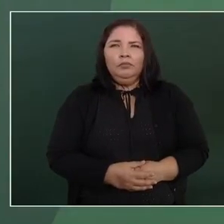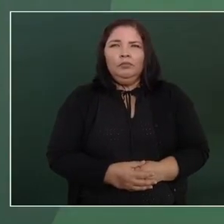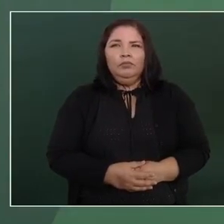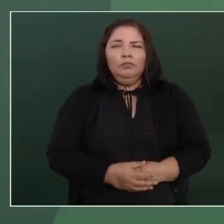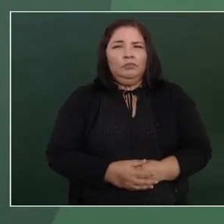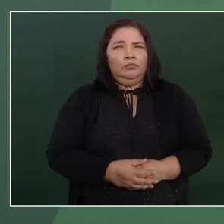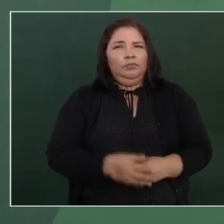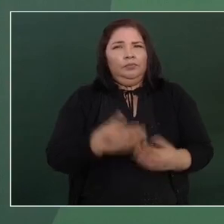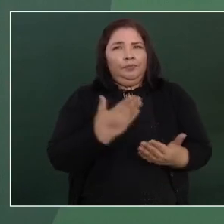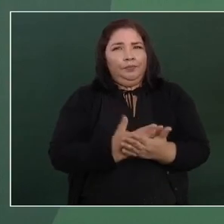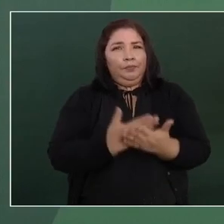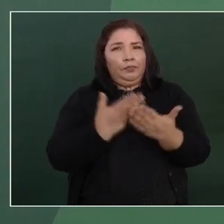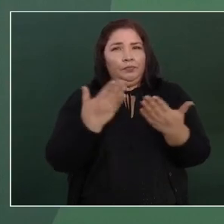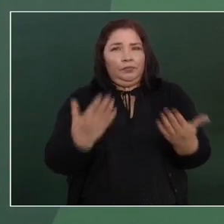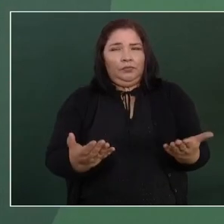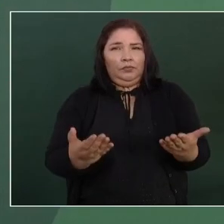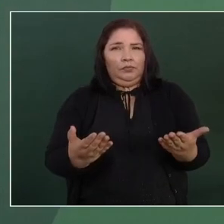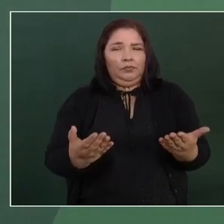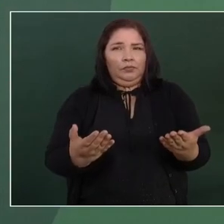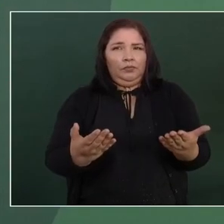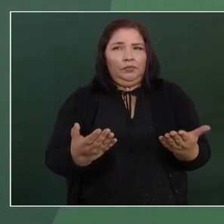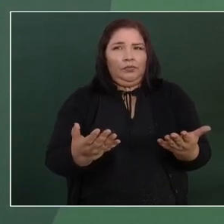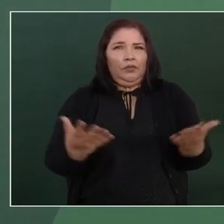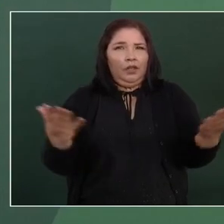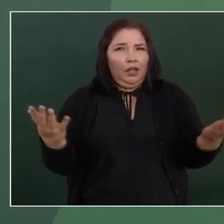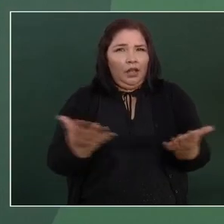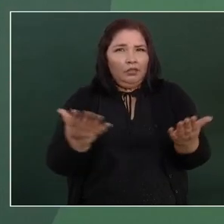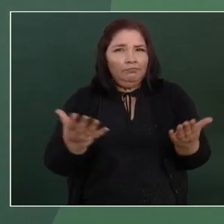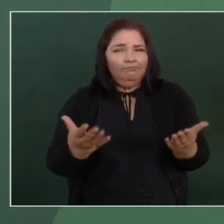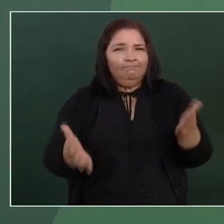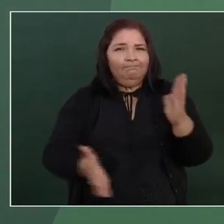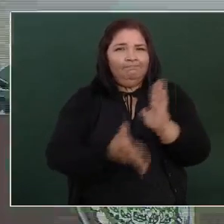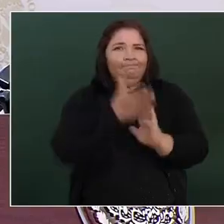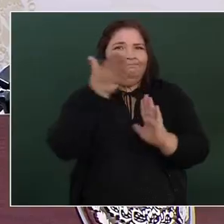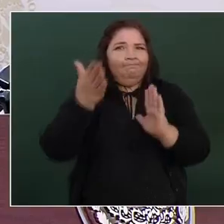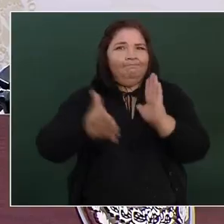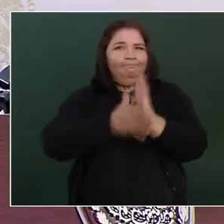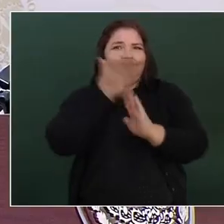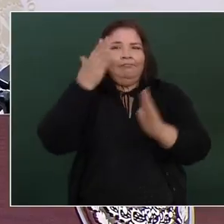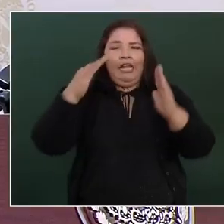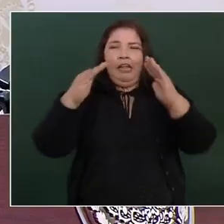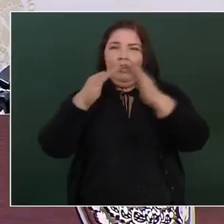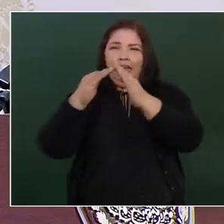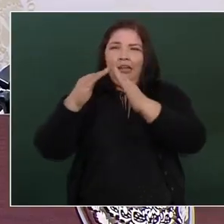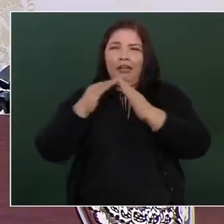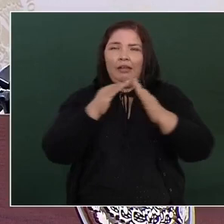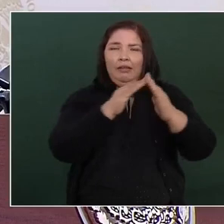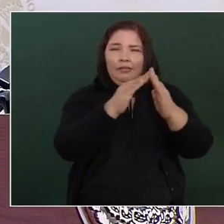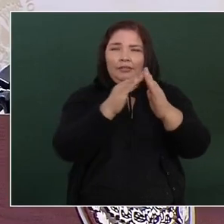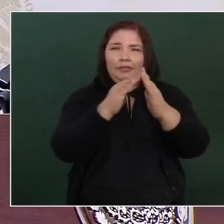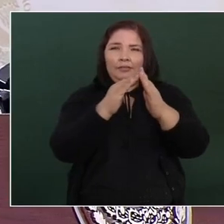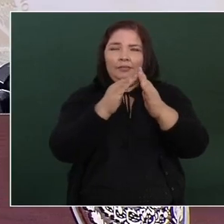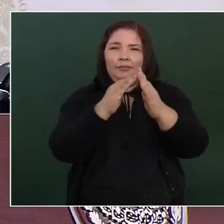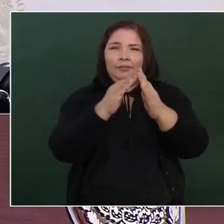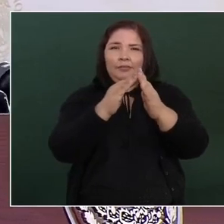y ahora viene la construcción de las casas.